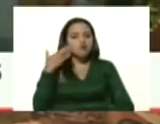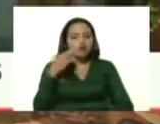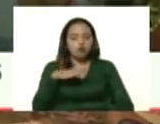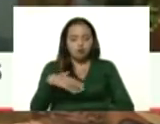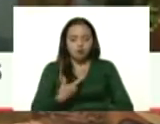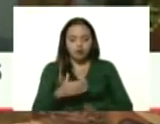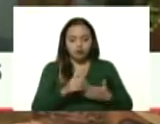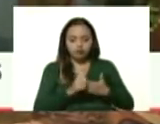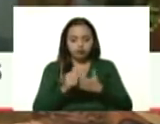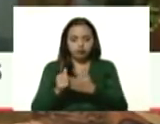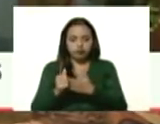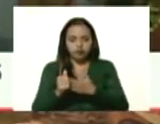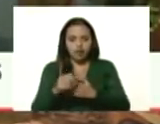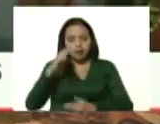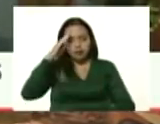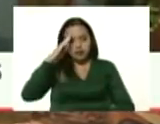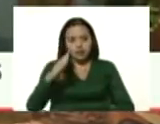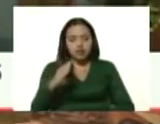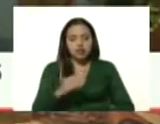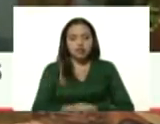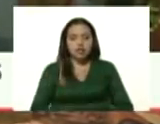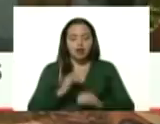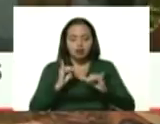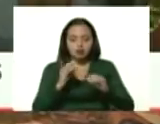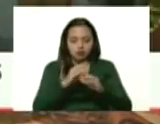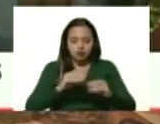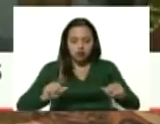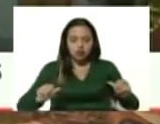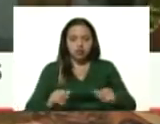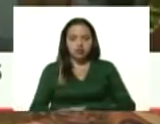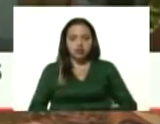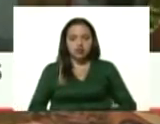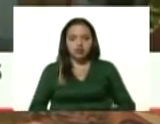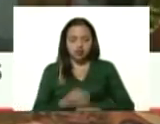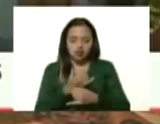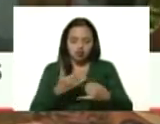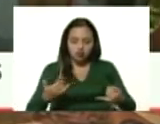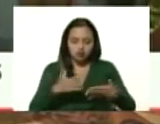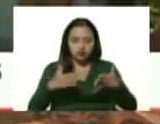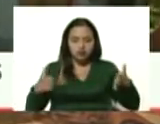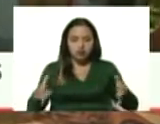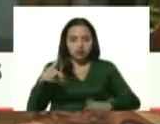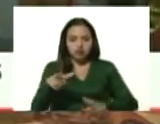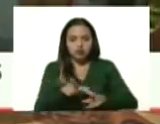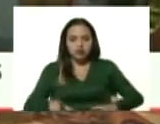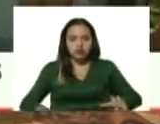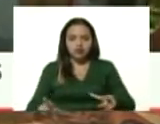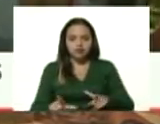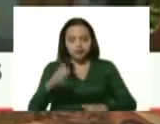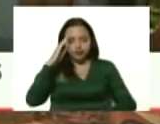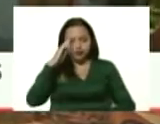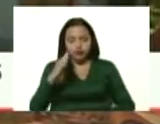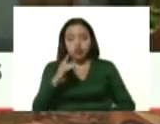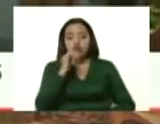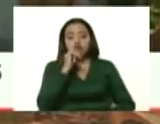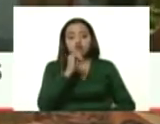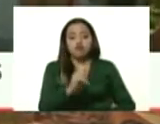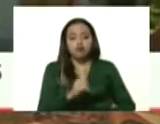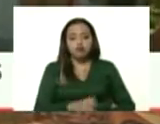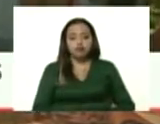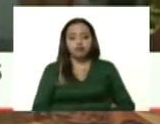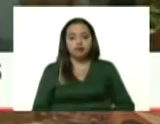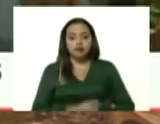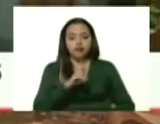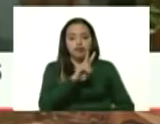comandar la milicia en este territorio, a lo largo y ancho de este territorio. Mi comandante en jefe le informo que en